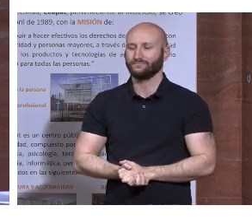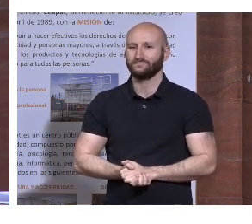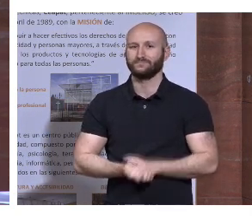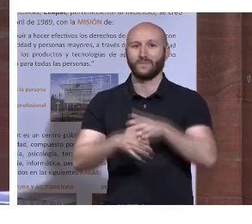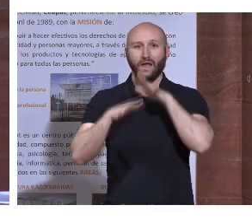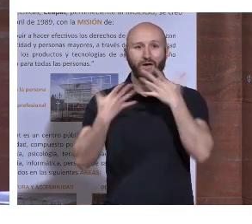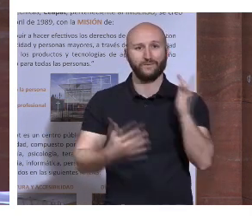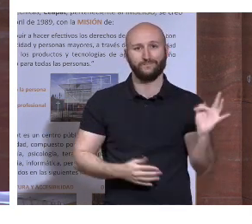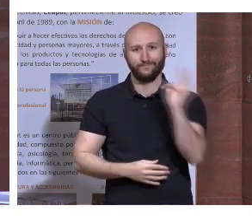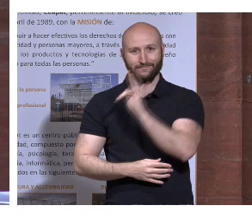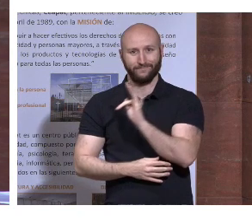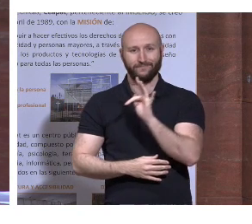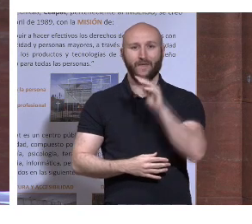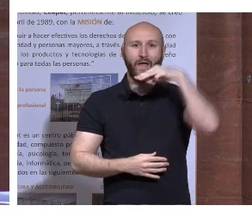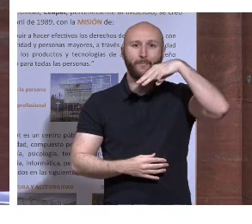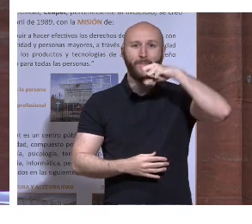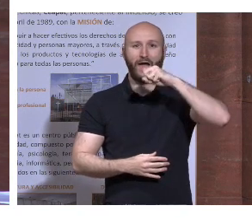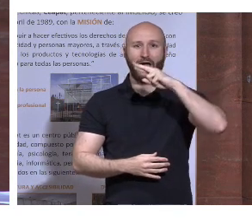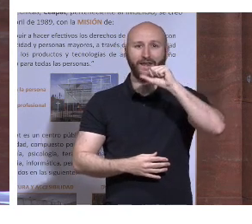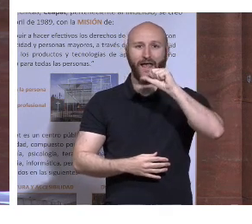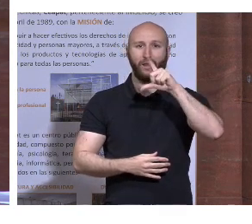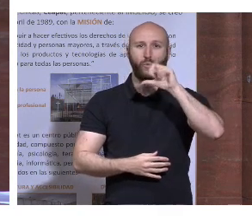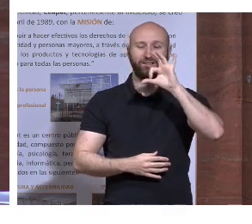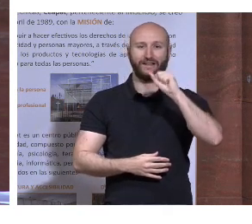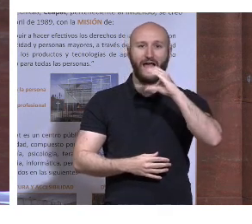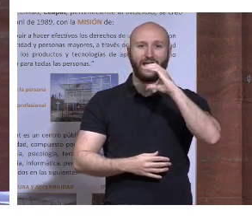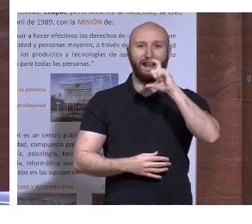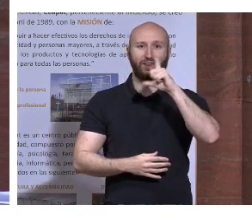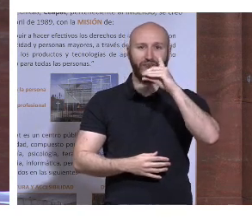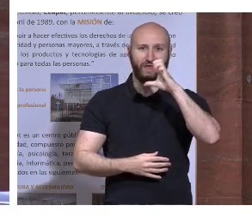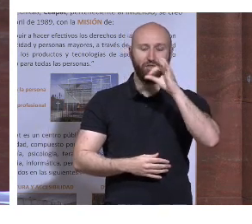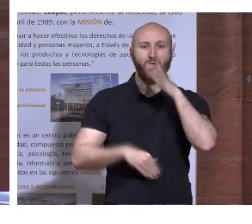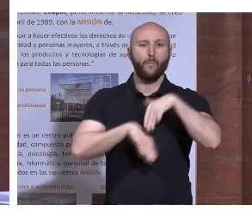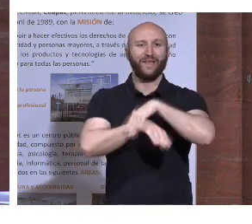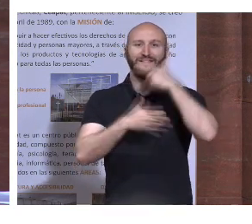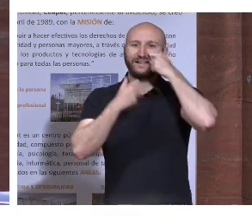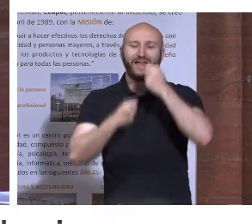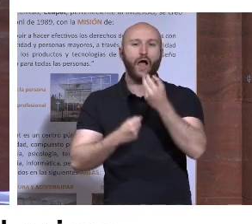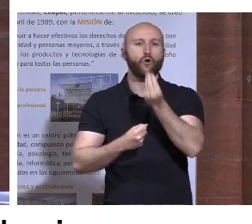Tiene la palabra doña María Luisa Carcedo, ministra de Sanidad, Consumo y Bienestar Social.